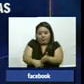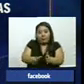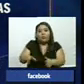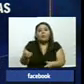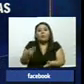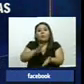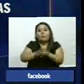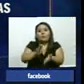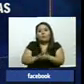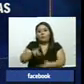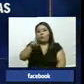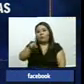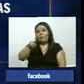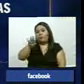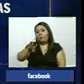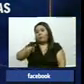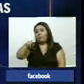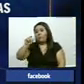un costo de